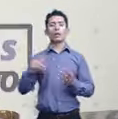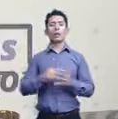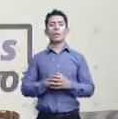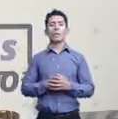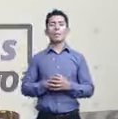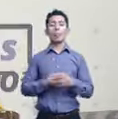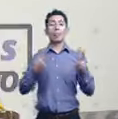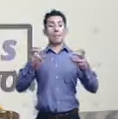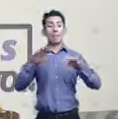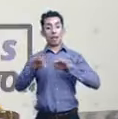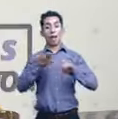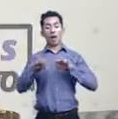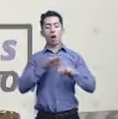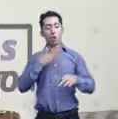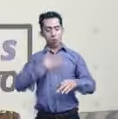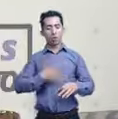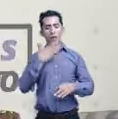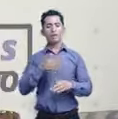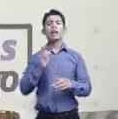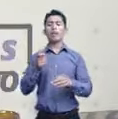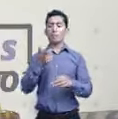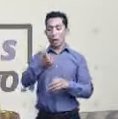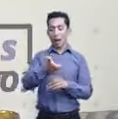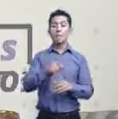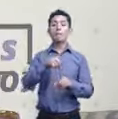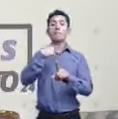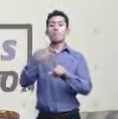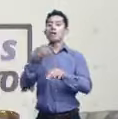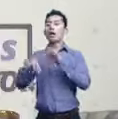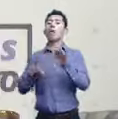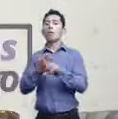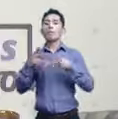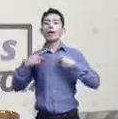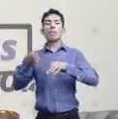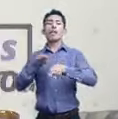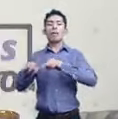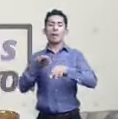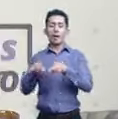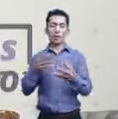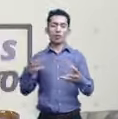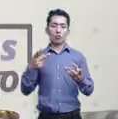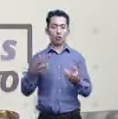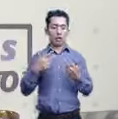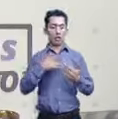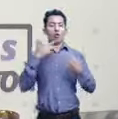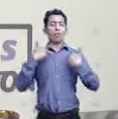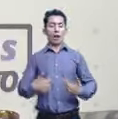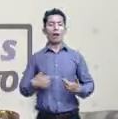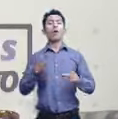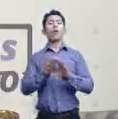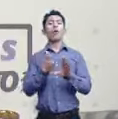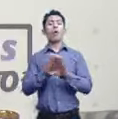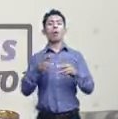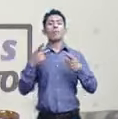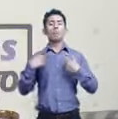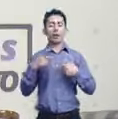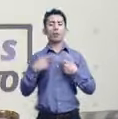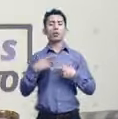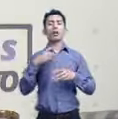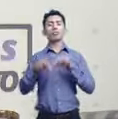Si hablamos de empleo digno, no solo tiene que ver con el salario, tiene que ver con el trato al trabajador, tiene que ver con la calidad humana con la que se